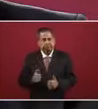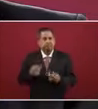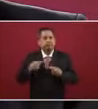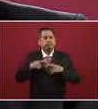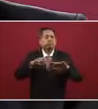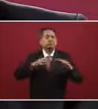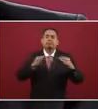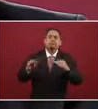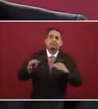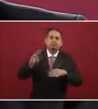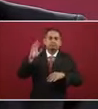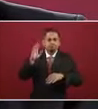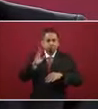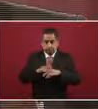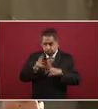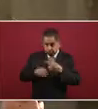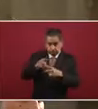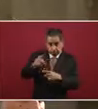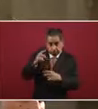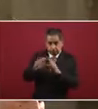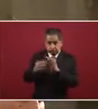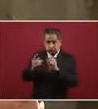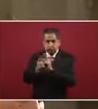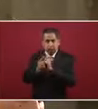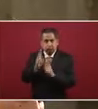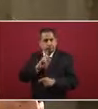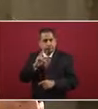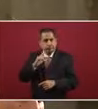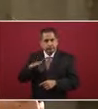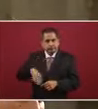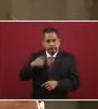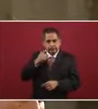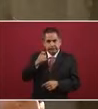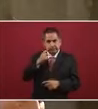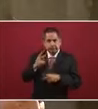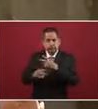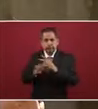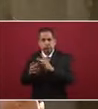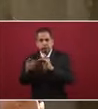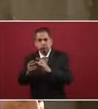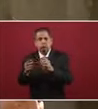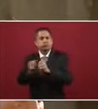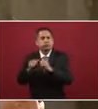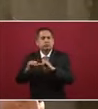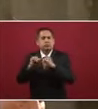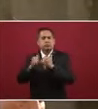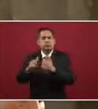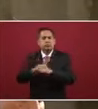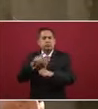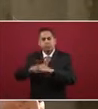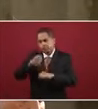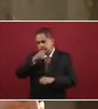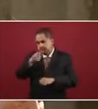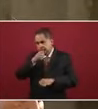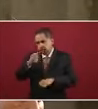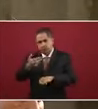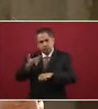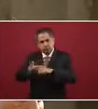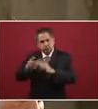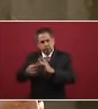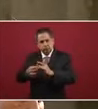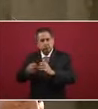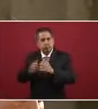dice, Mari Bello, ¿vas a ir? Claro, voy a hacer el intento porque vengo a un evento de la Asociación Nacional de Locutores que